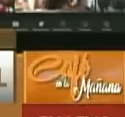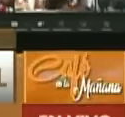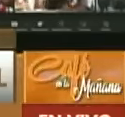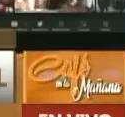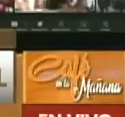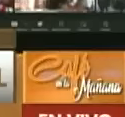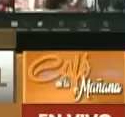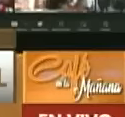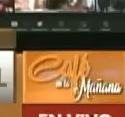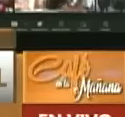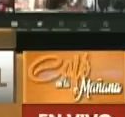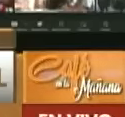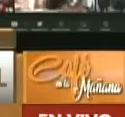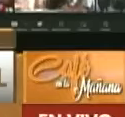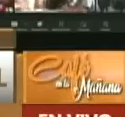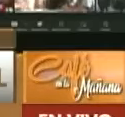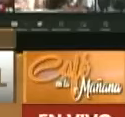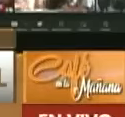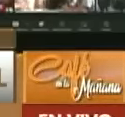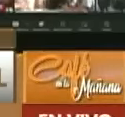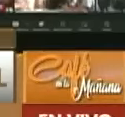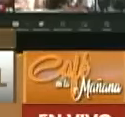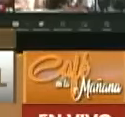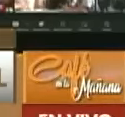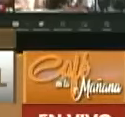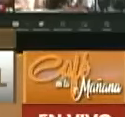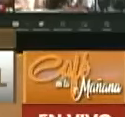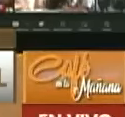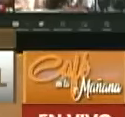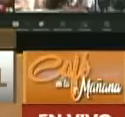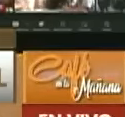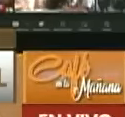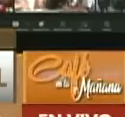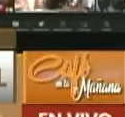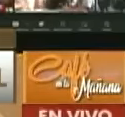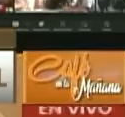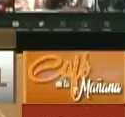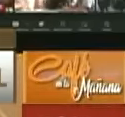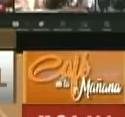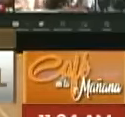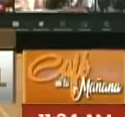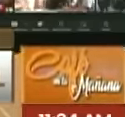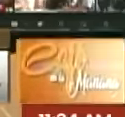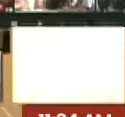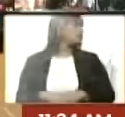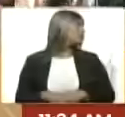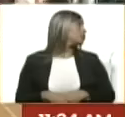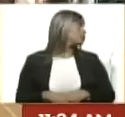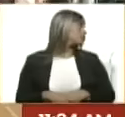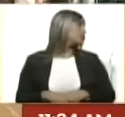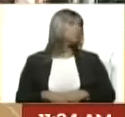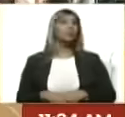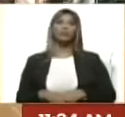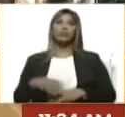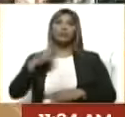Venezuela y comparan cómo les iba allá afuera en el extranjero y se vienen a Venezuela y dicen, no, vale, nosotros estamos equivocados.